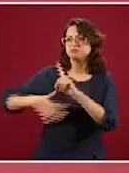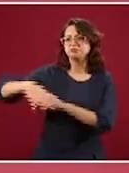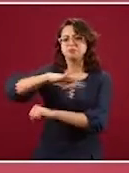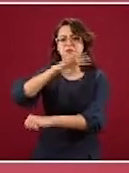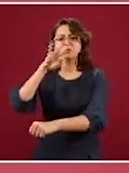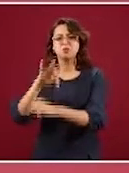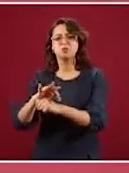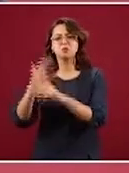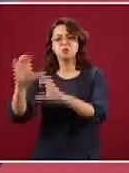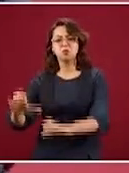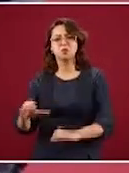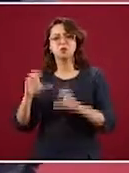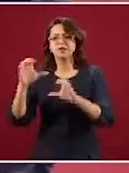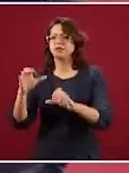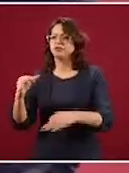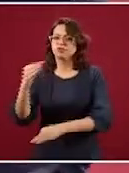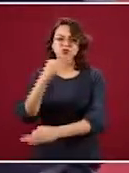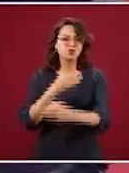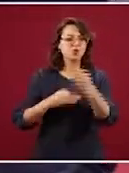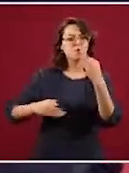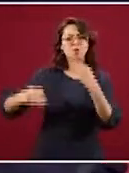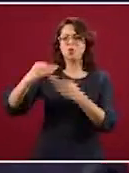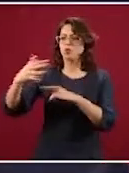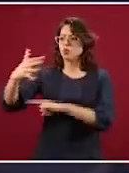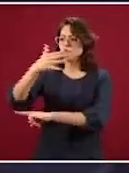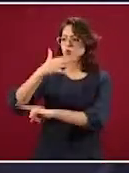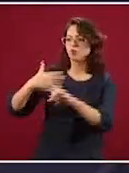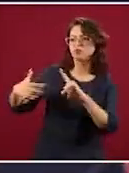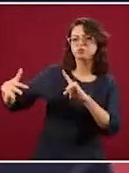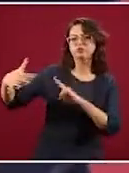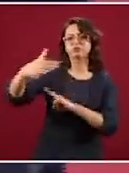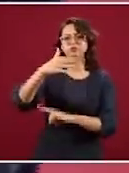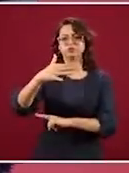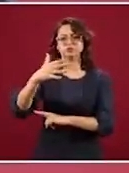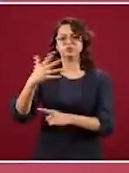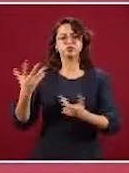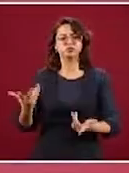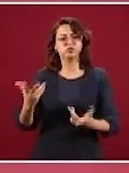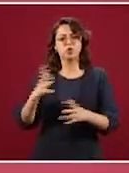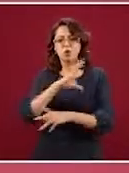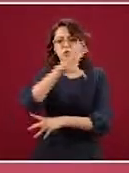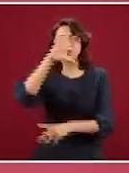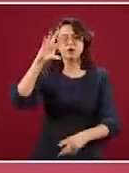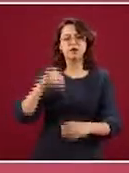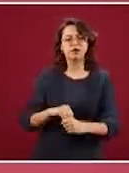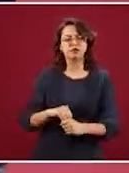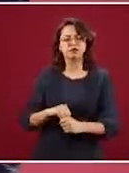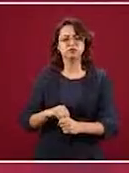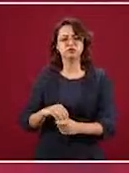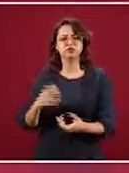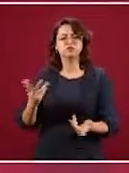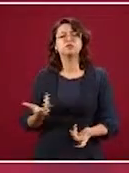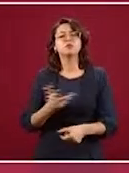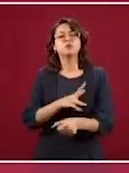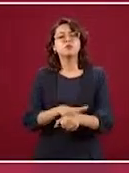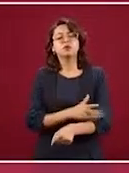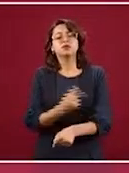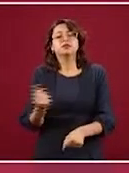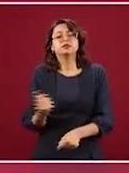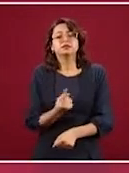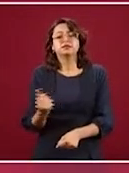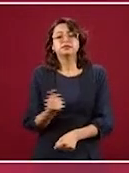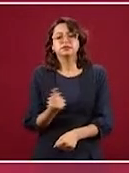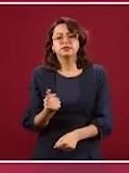todo el ambiente, no el medio ambiente. ¿Por qué